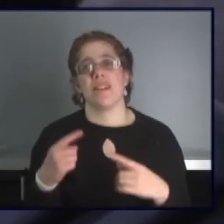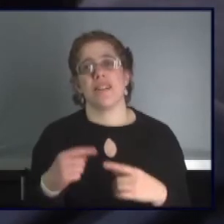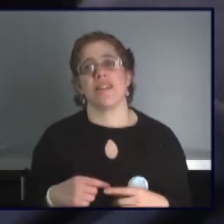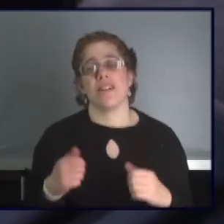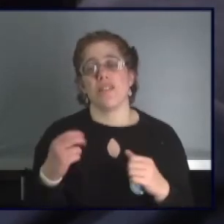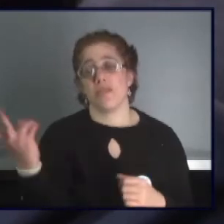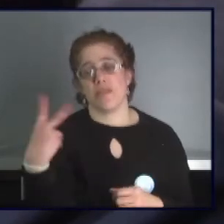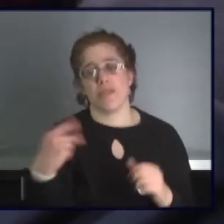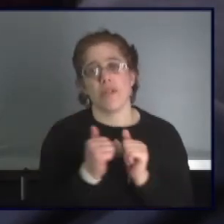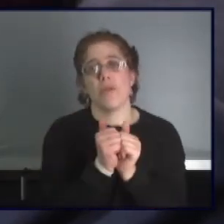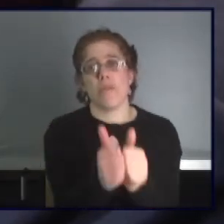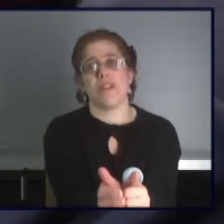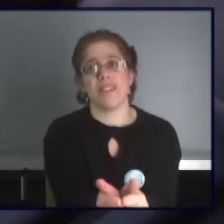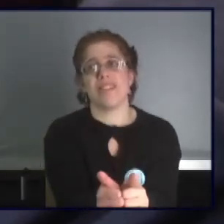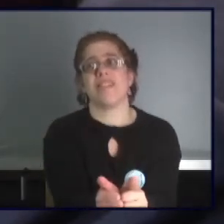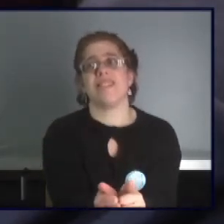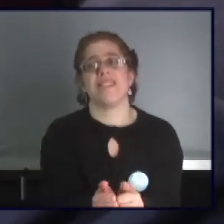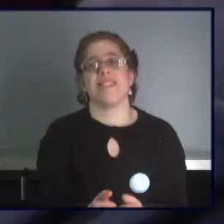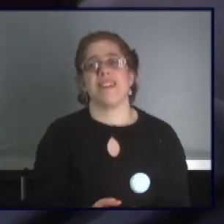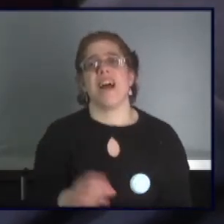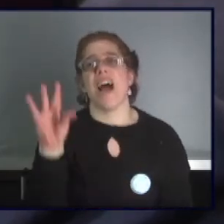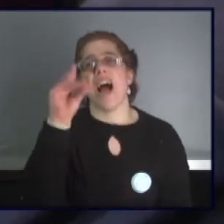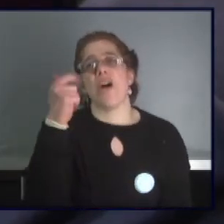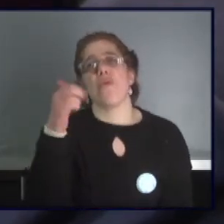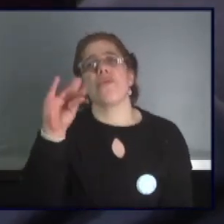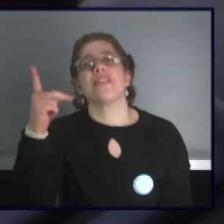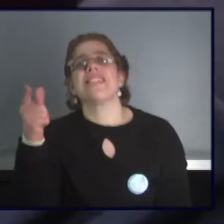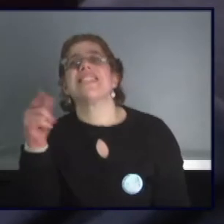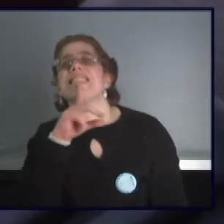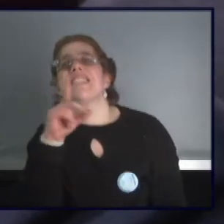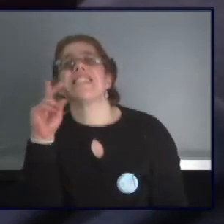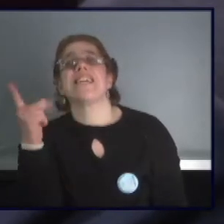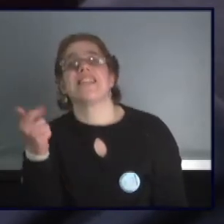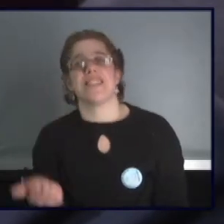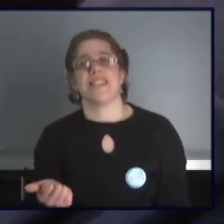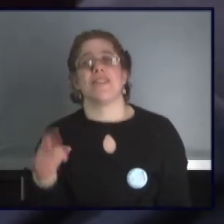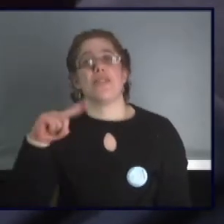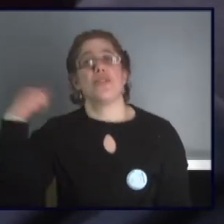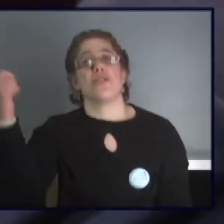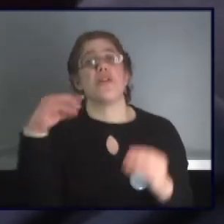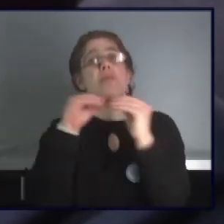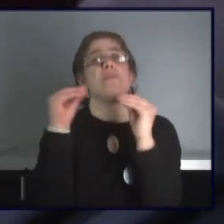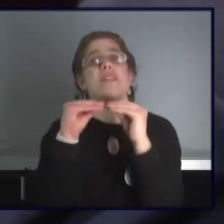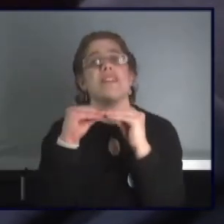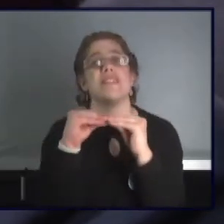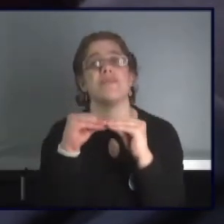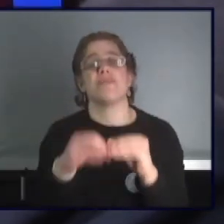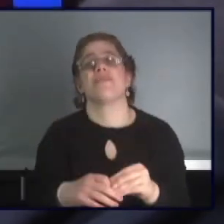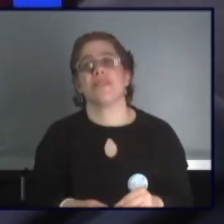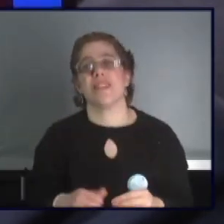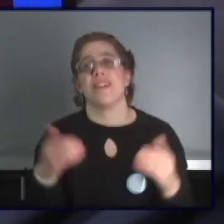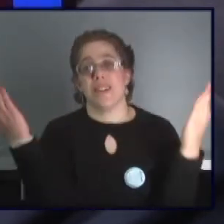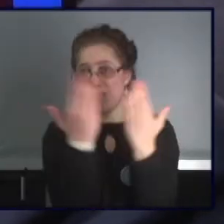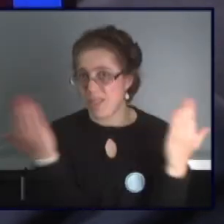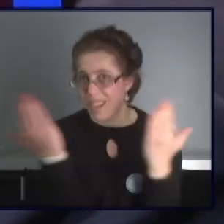compañeros agustín que me está viendo me acompañó que también este es otro compañero estudiante